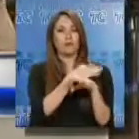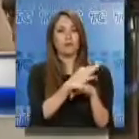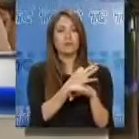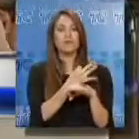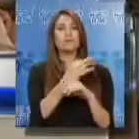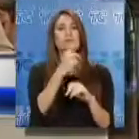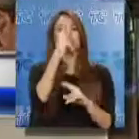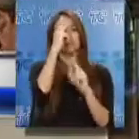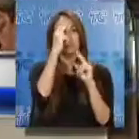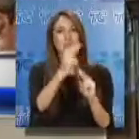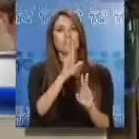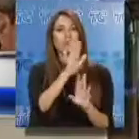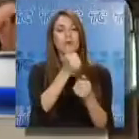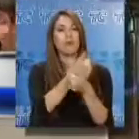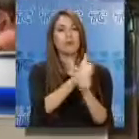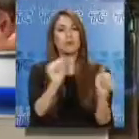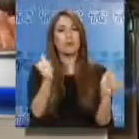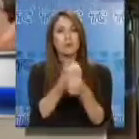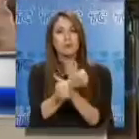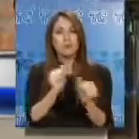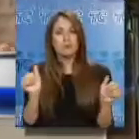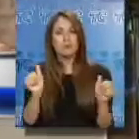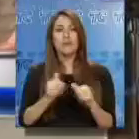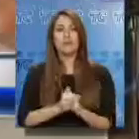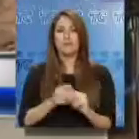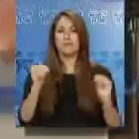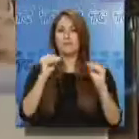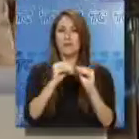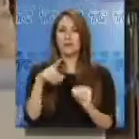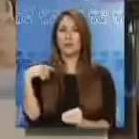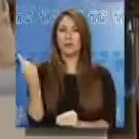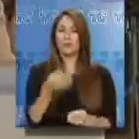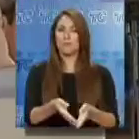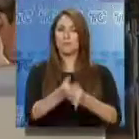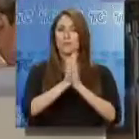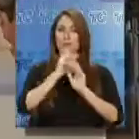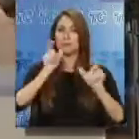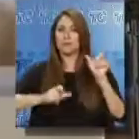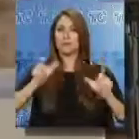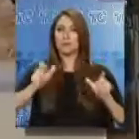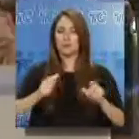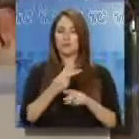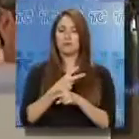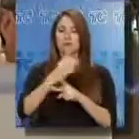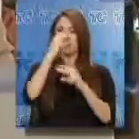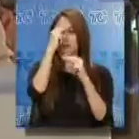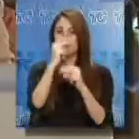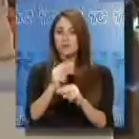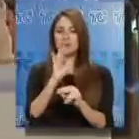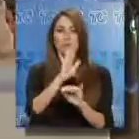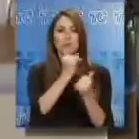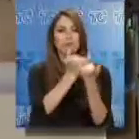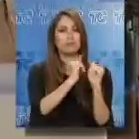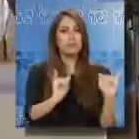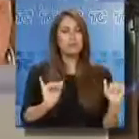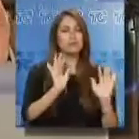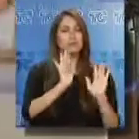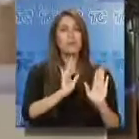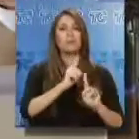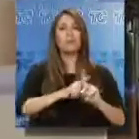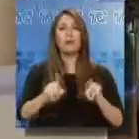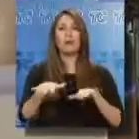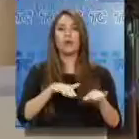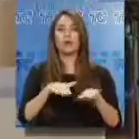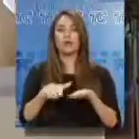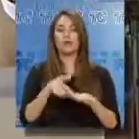respetando cada una su autonomía, exigiéndonos mucho para servir mejor a los ciudadanos, respetando las independencias institucionales, pero coordinando